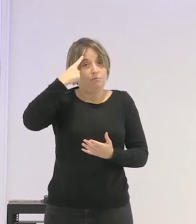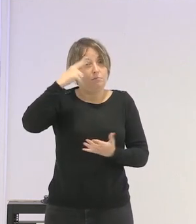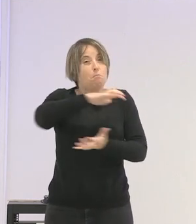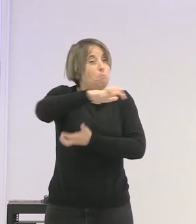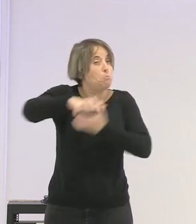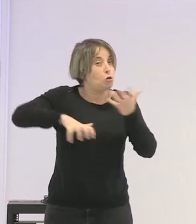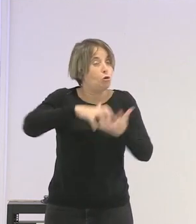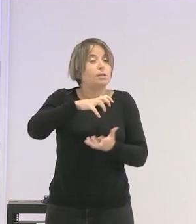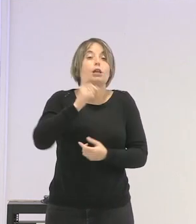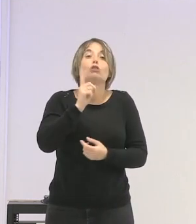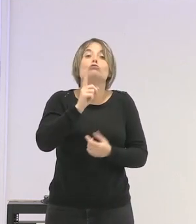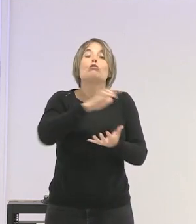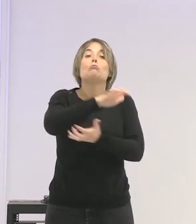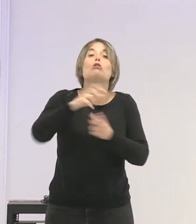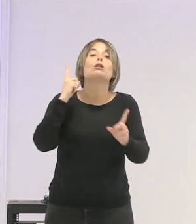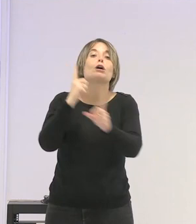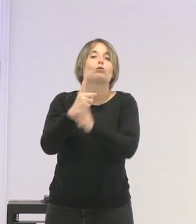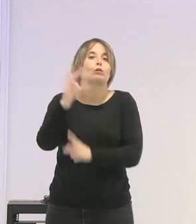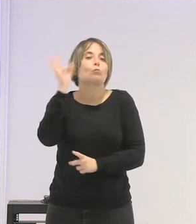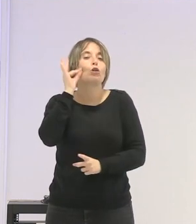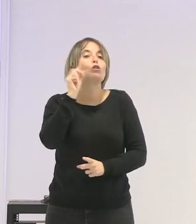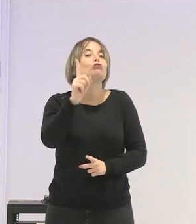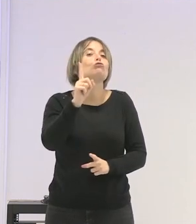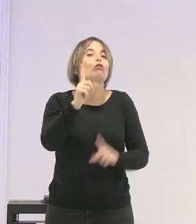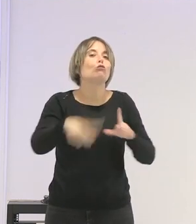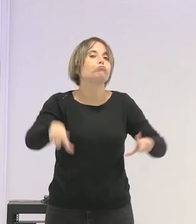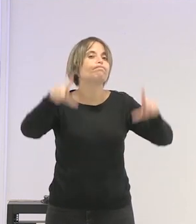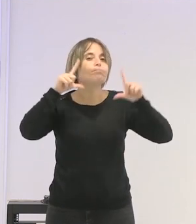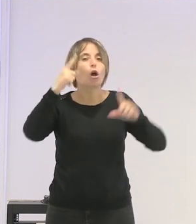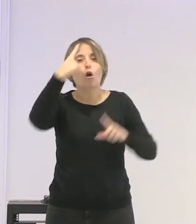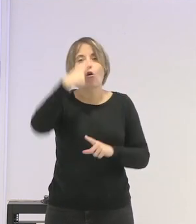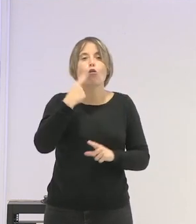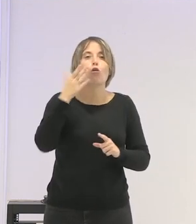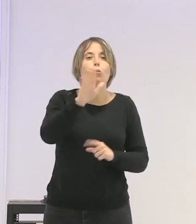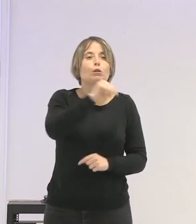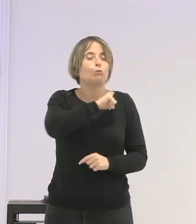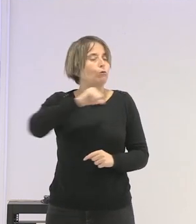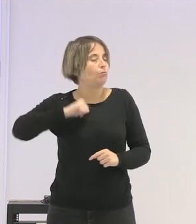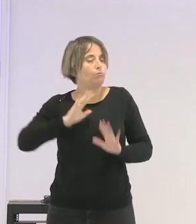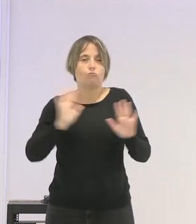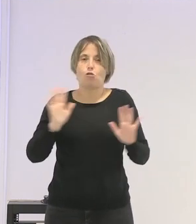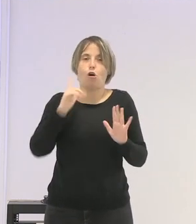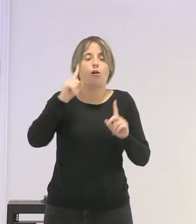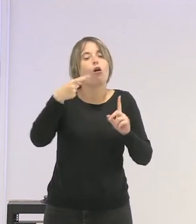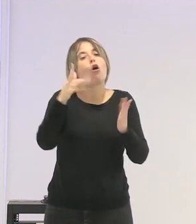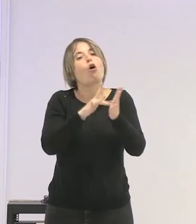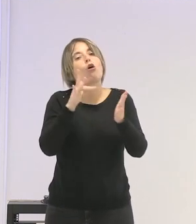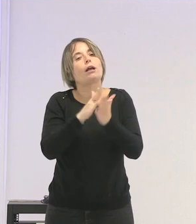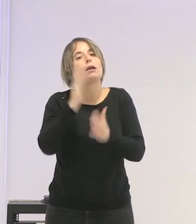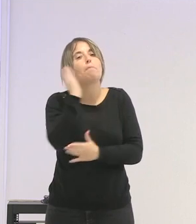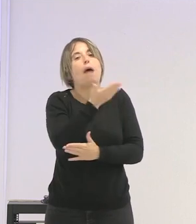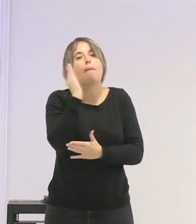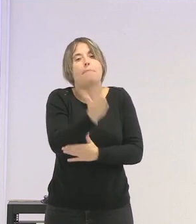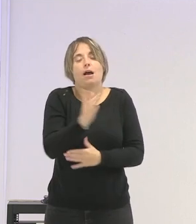solo la violencia que se ejerce contra las mujeres, no solo es una cuestión de comportamientos individuales que vayan a ser corregidos mediante penas